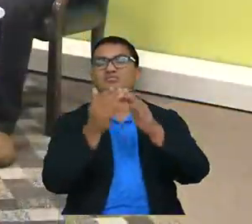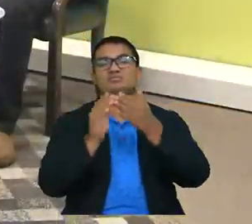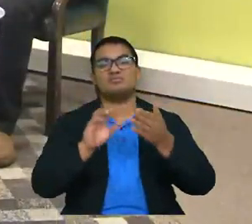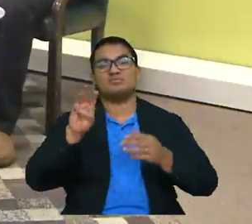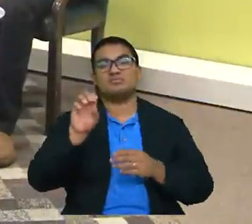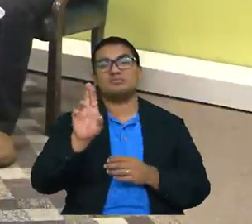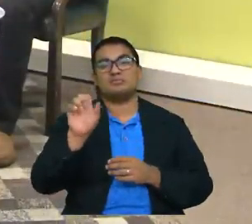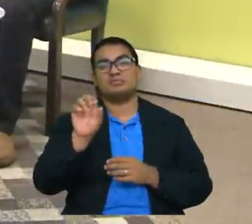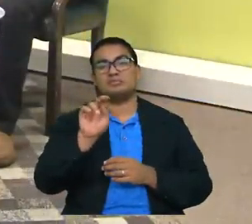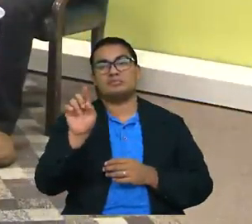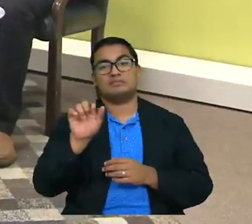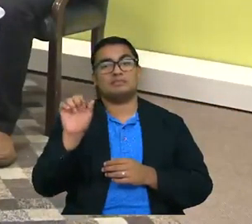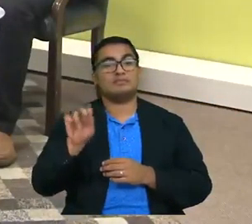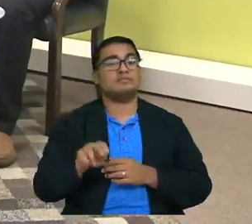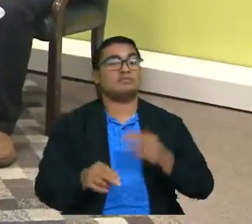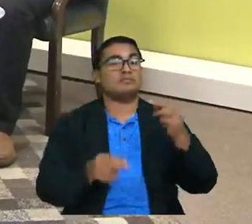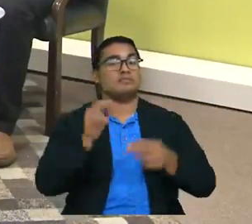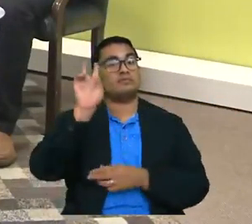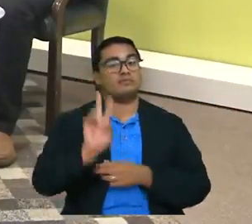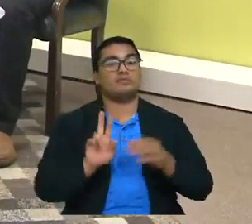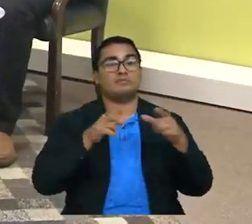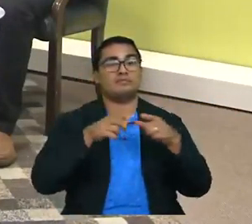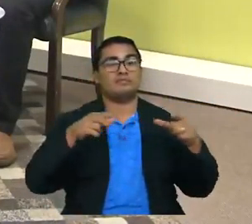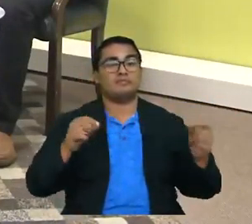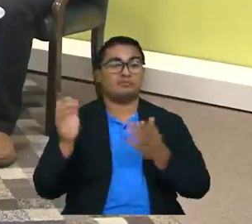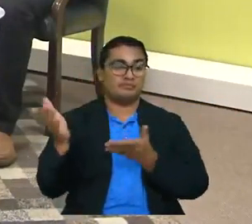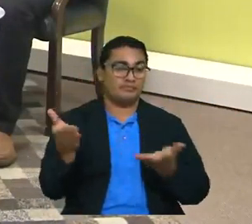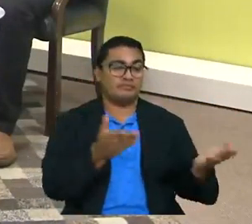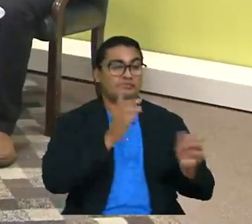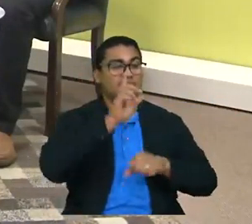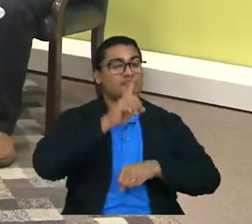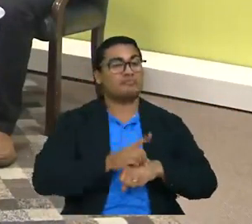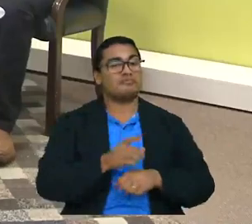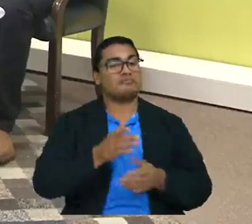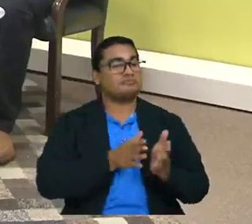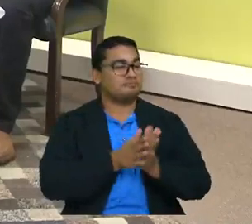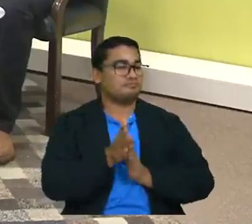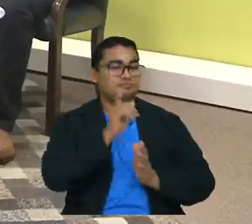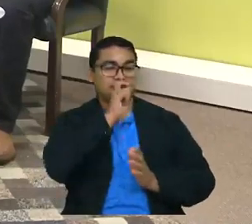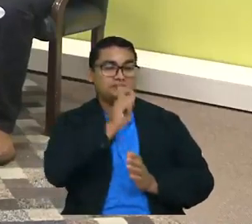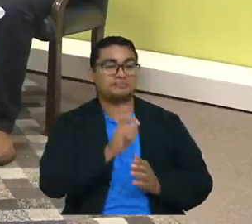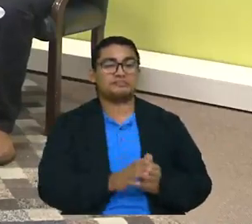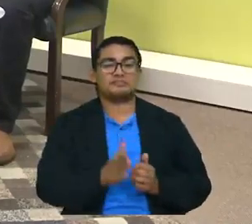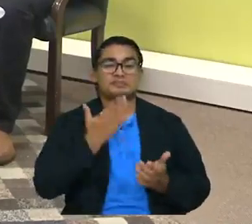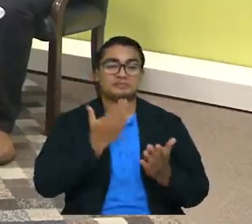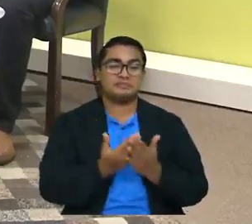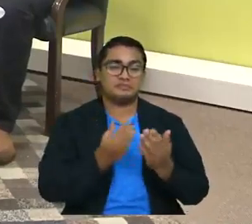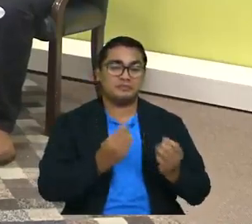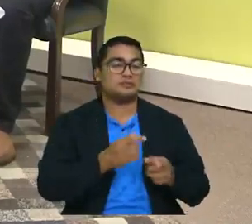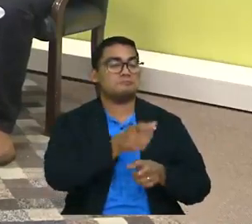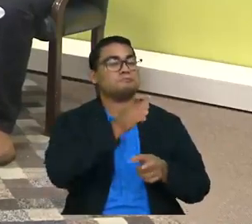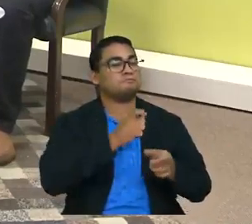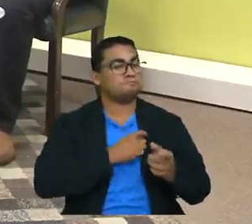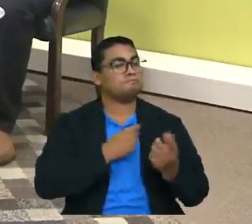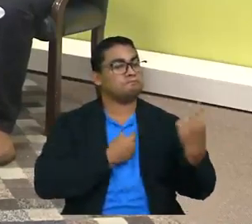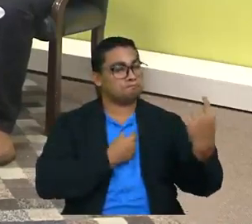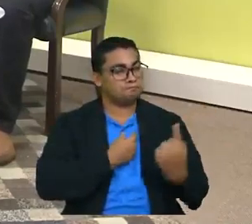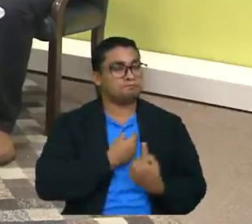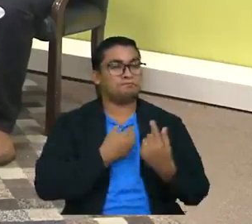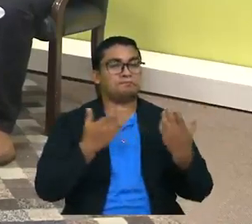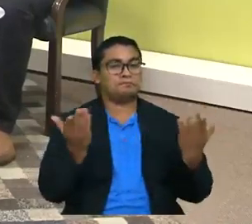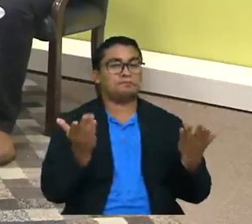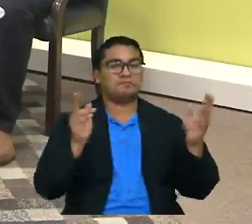Morazán, en el distrito número 2 de Managua. Bienvenido, doctor. Mucho gusto. Muchas gracias por habernos nuevamente invitado a hablar